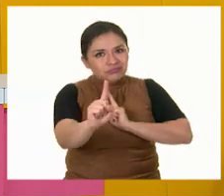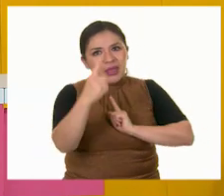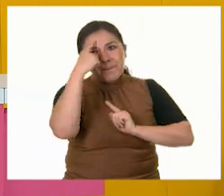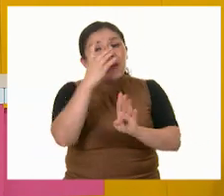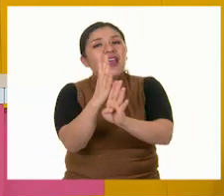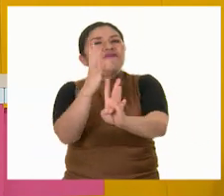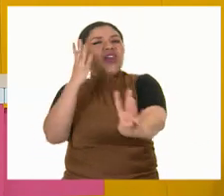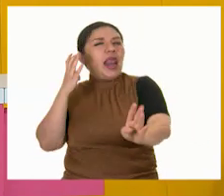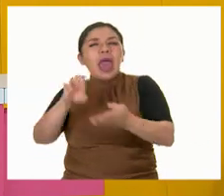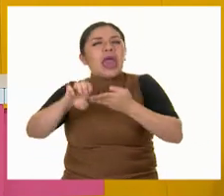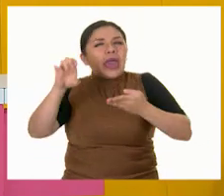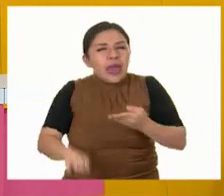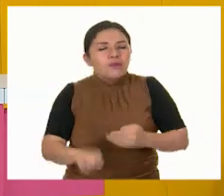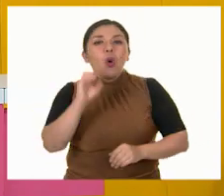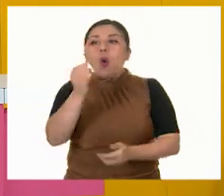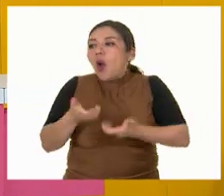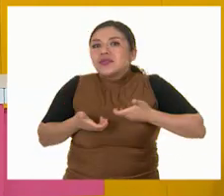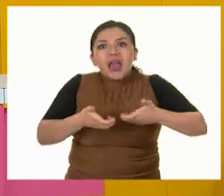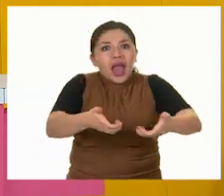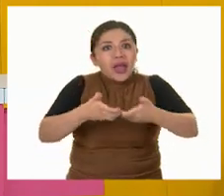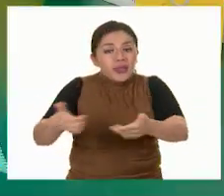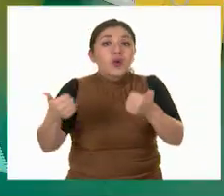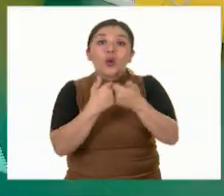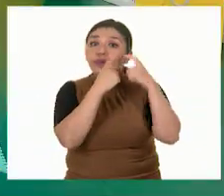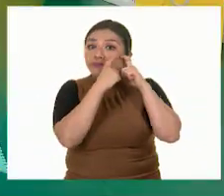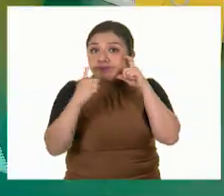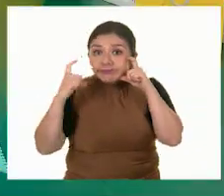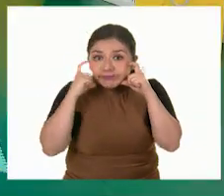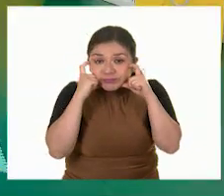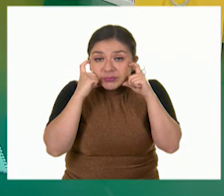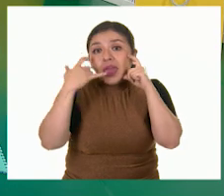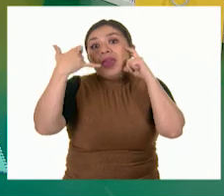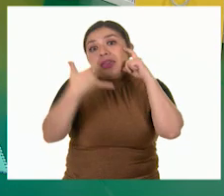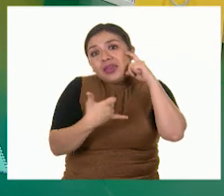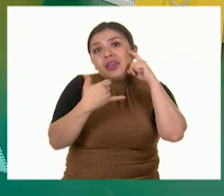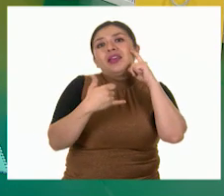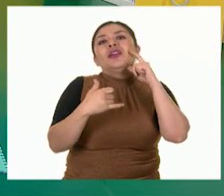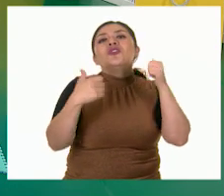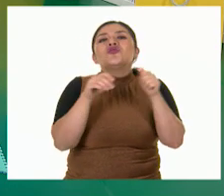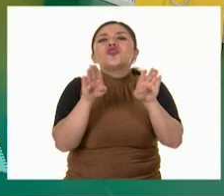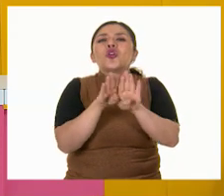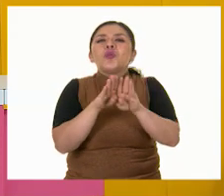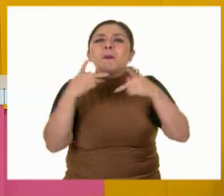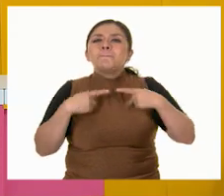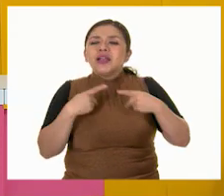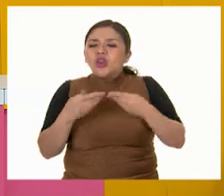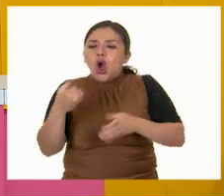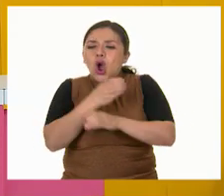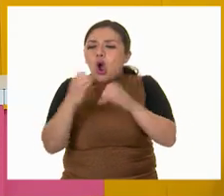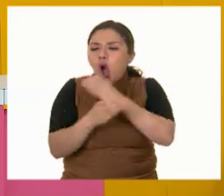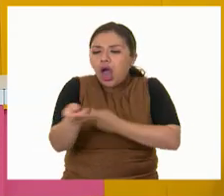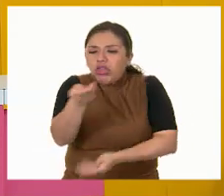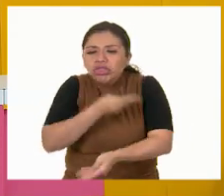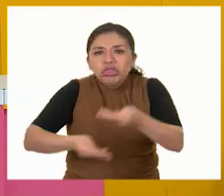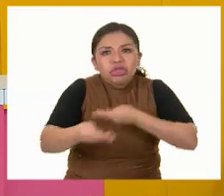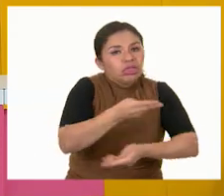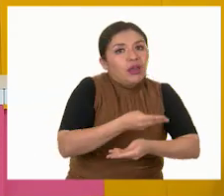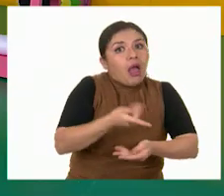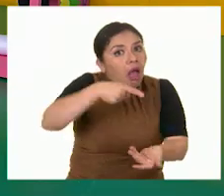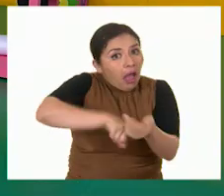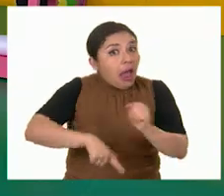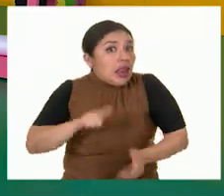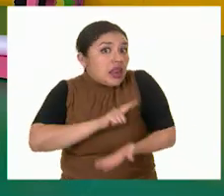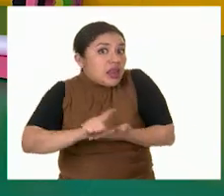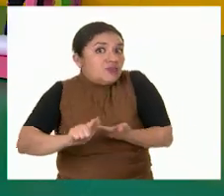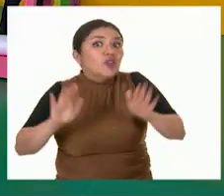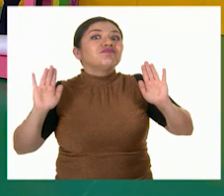filas, por ejemplo, o en la calle, usar cubrebocas y tratar de no intercambiar objetos que no sabemos si están limpios.